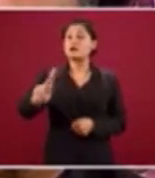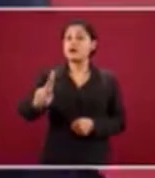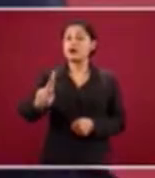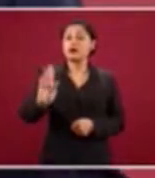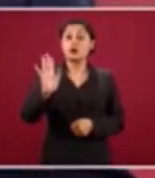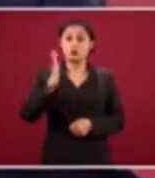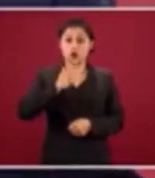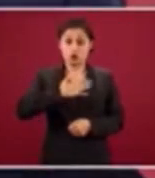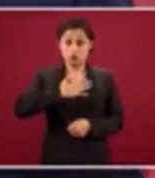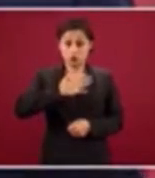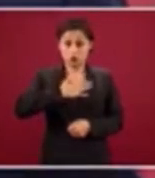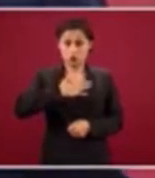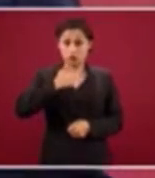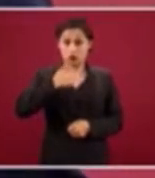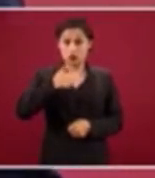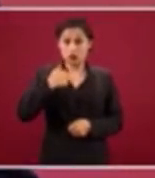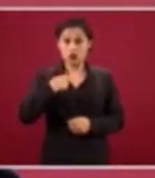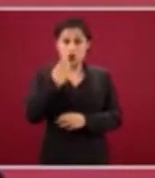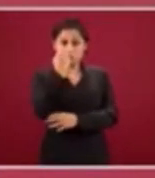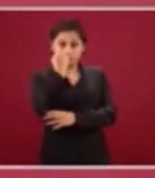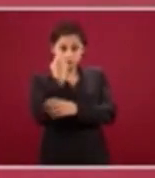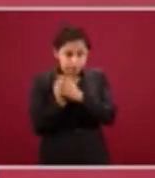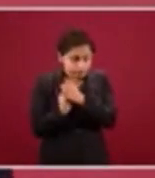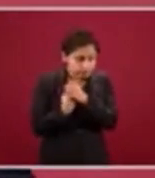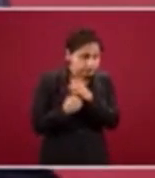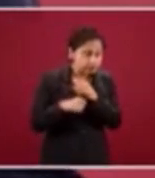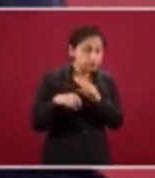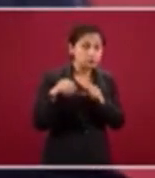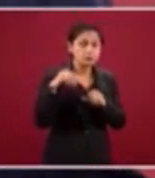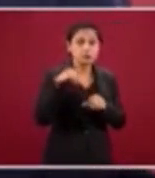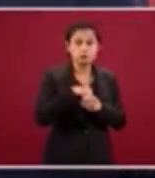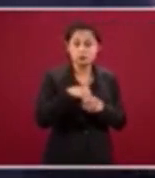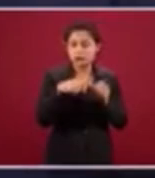metiendo la cabeza en la arena.